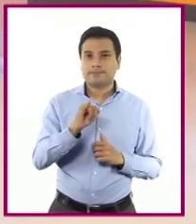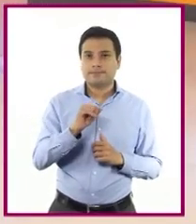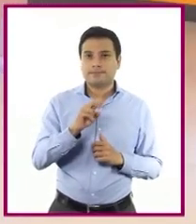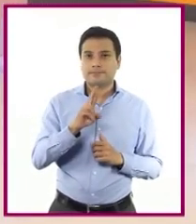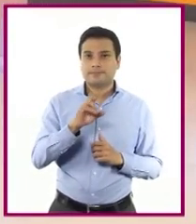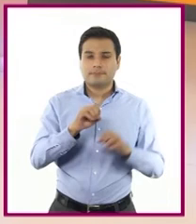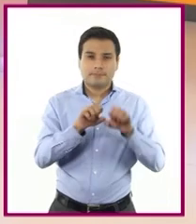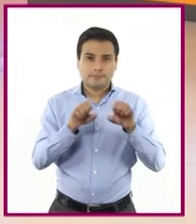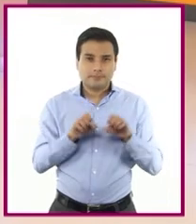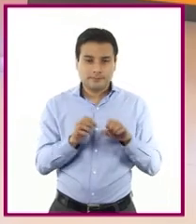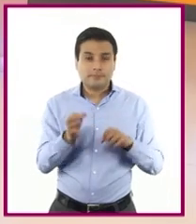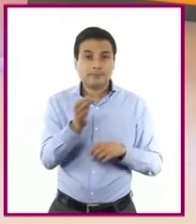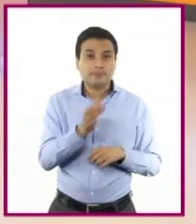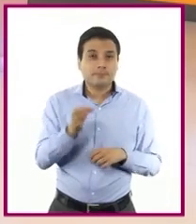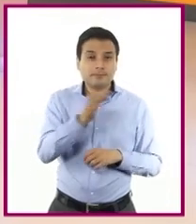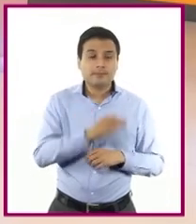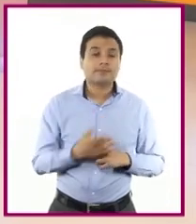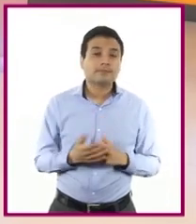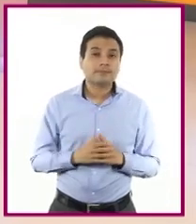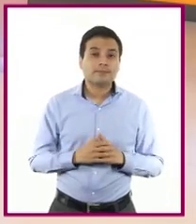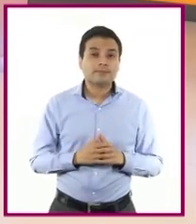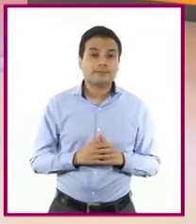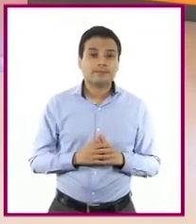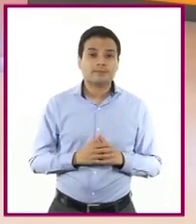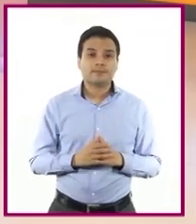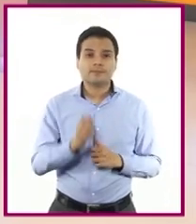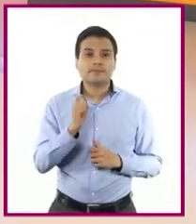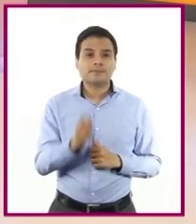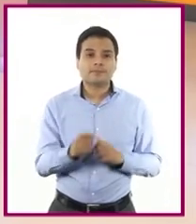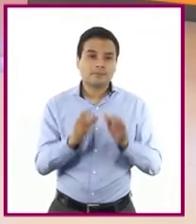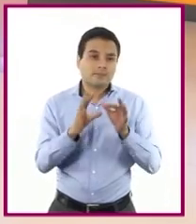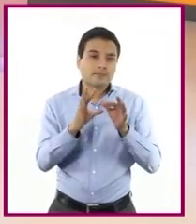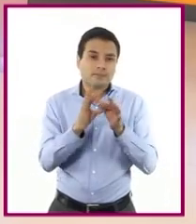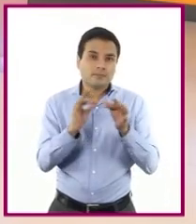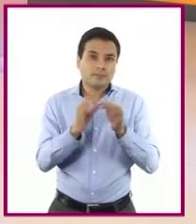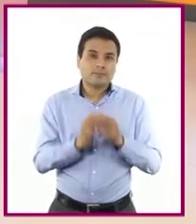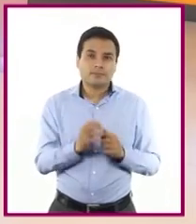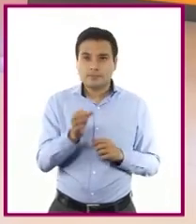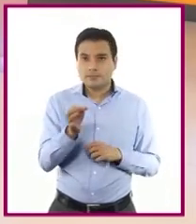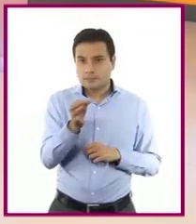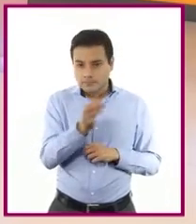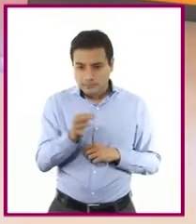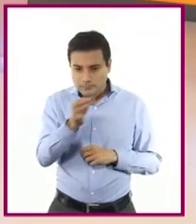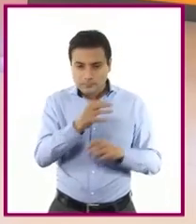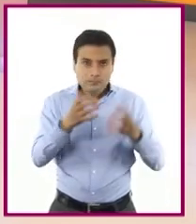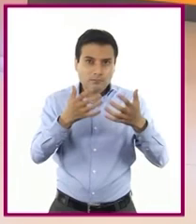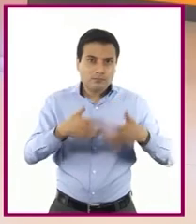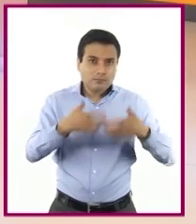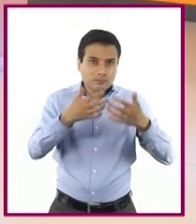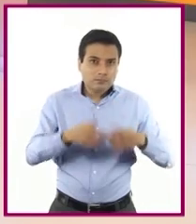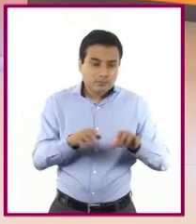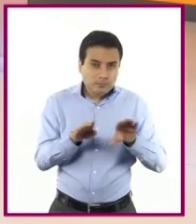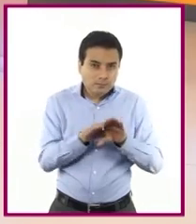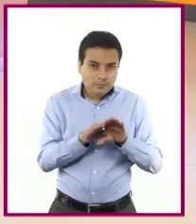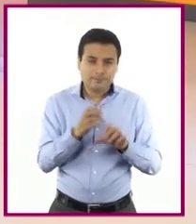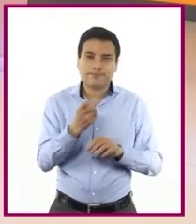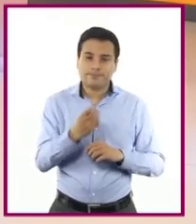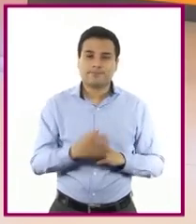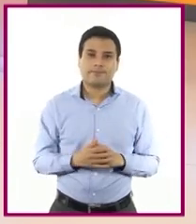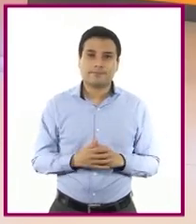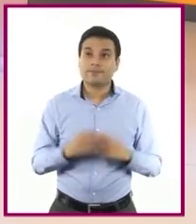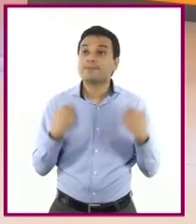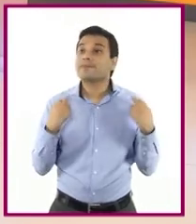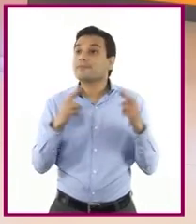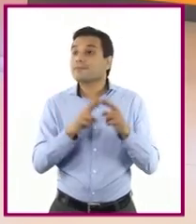células, muestra tu respuesta. Es explicativo sobre la estructura y el funcionamiento celular. Profesor